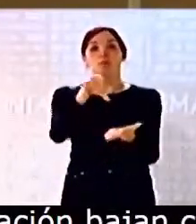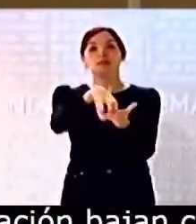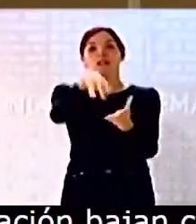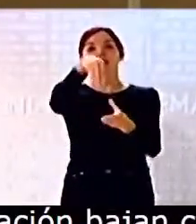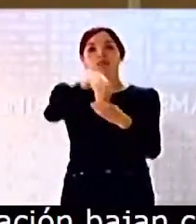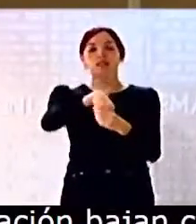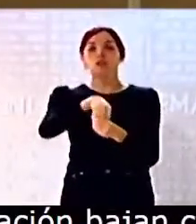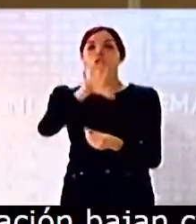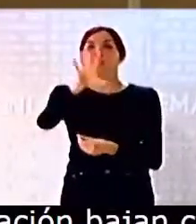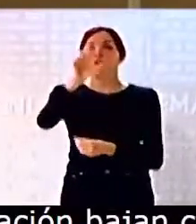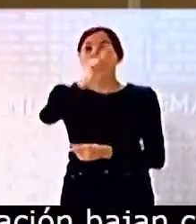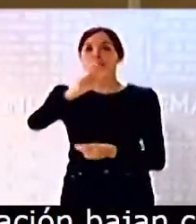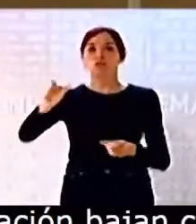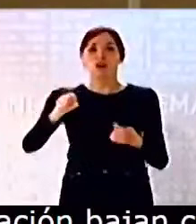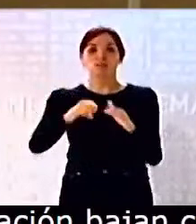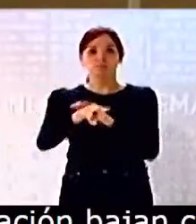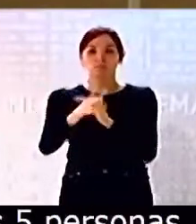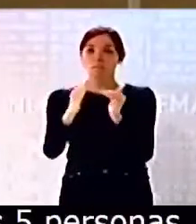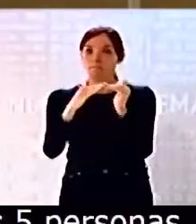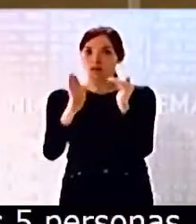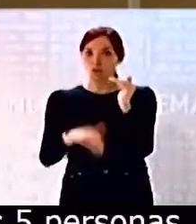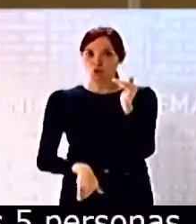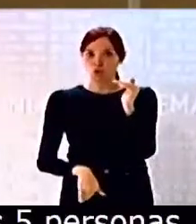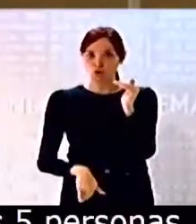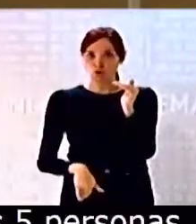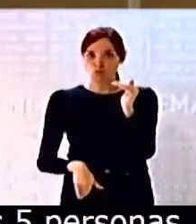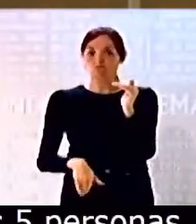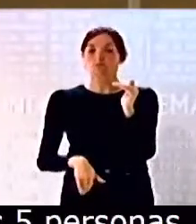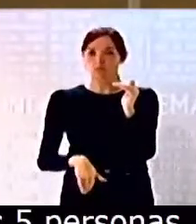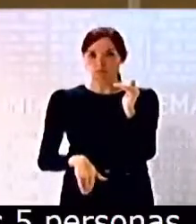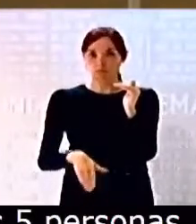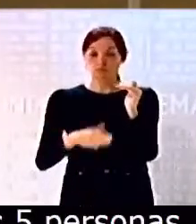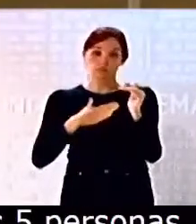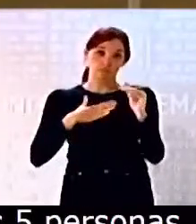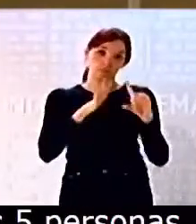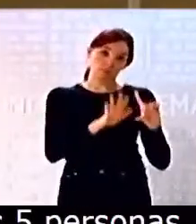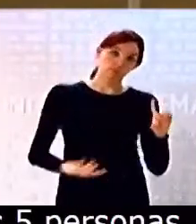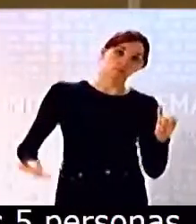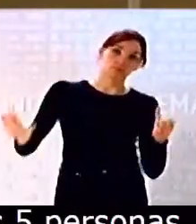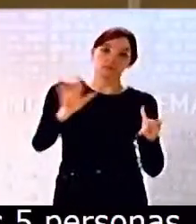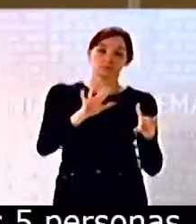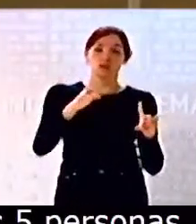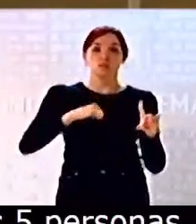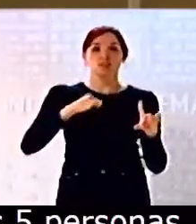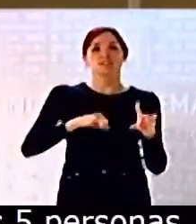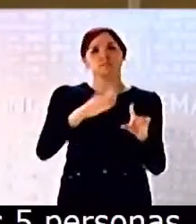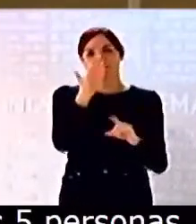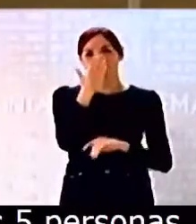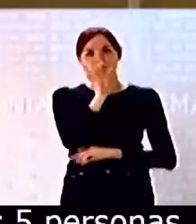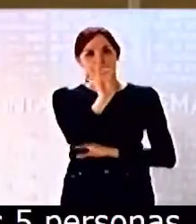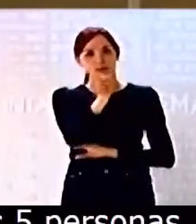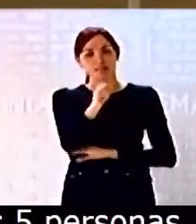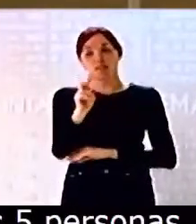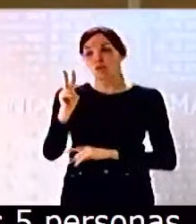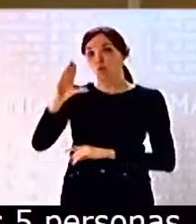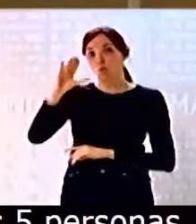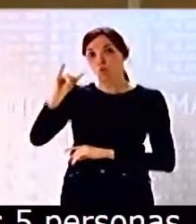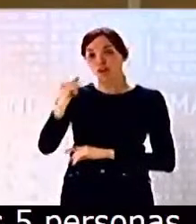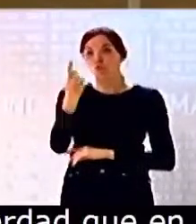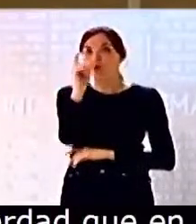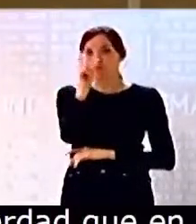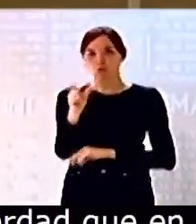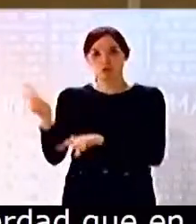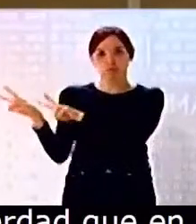5 personas menos ingresadas en nuestros hospitales, aunque es verdad que en las UCI hay una persona más